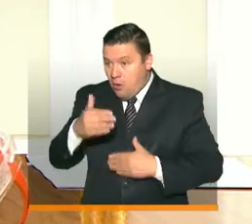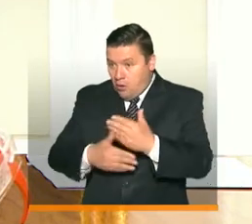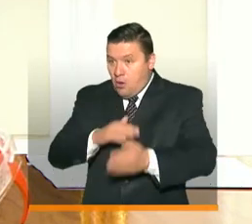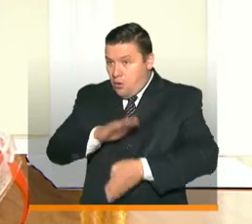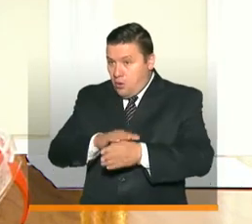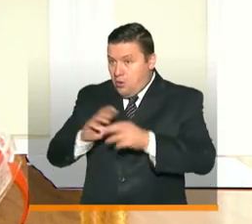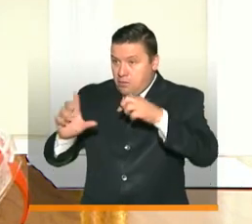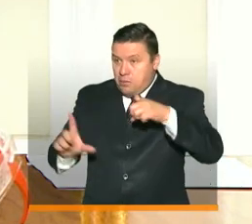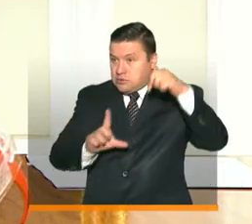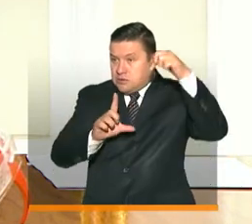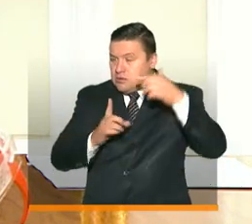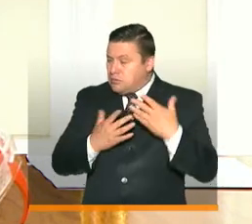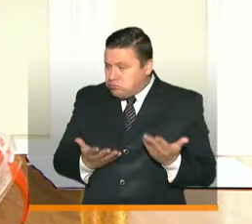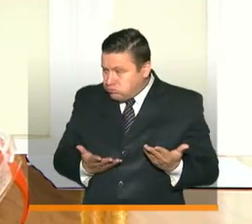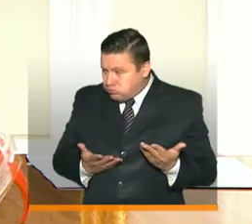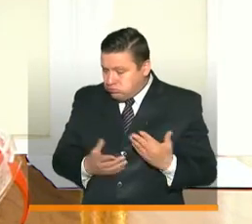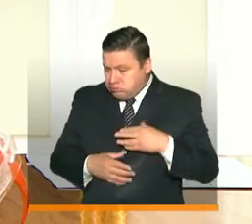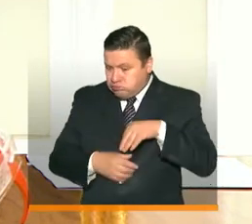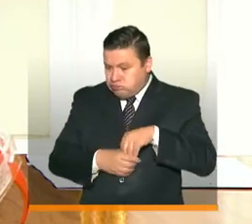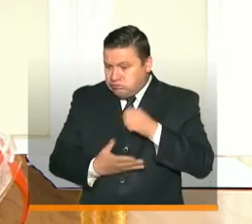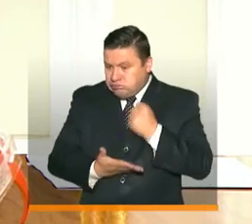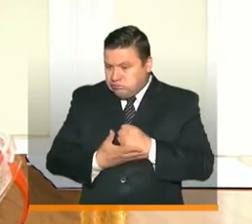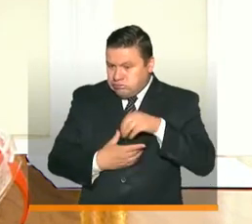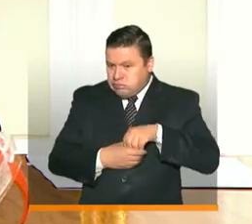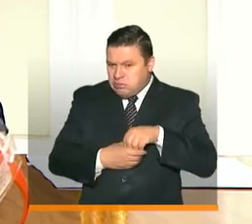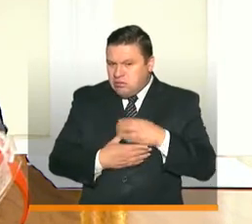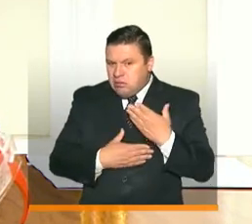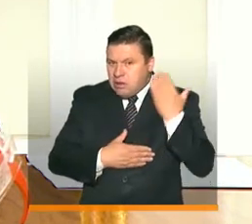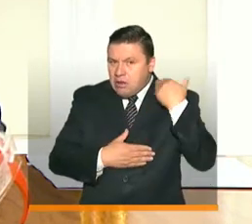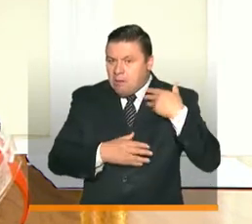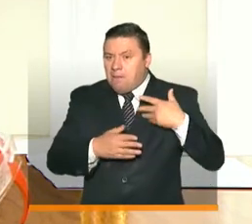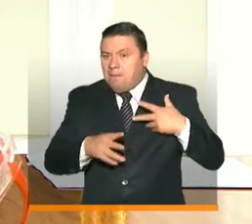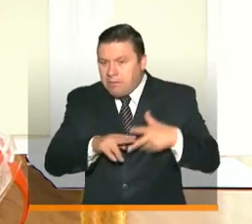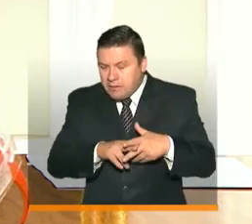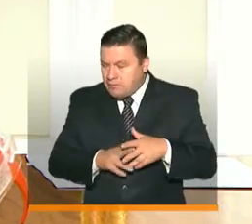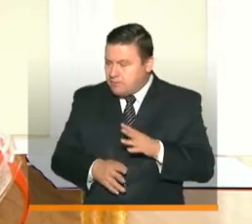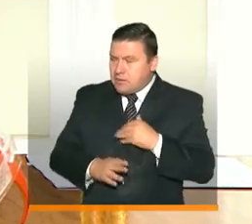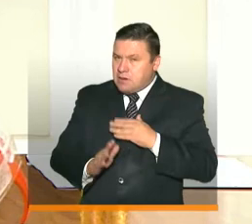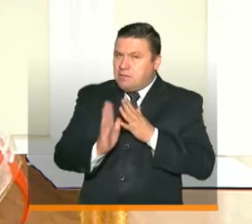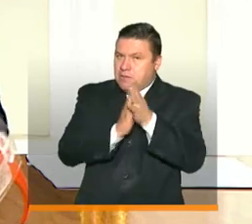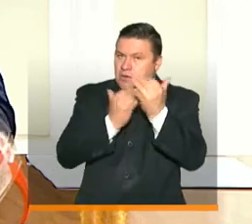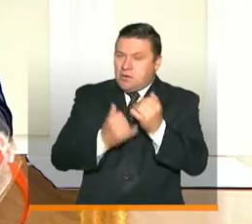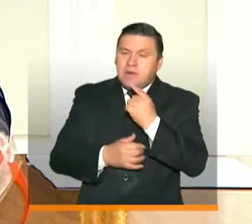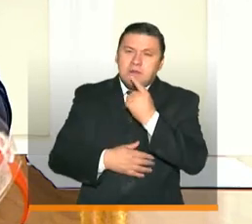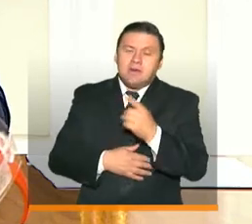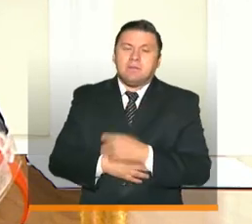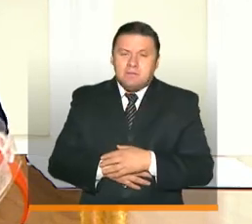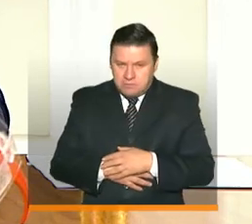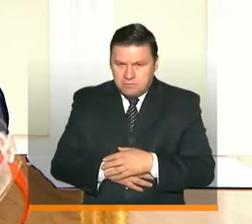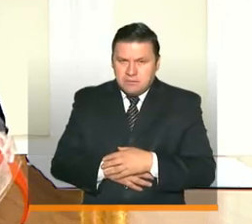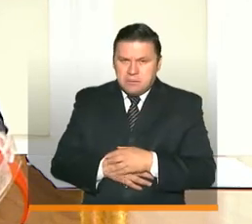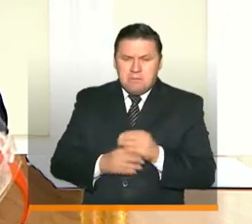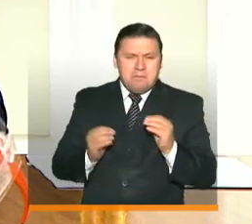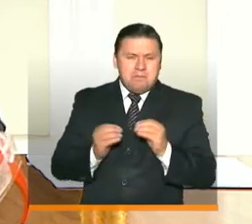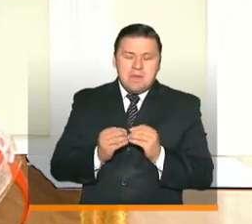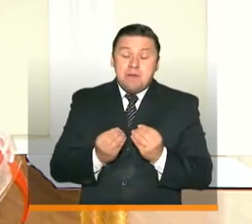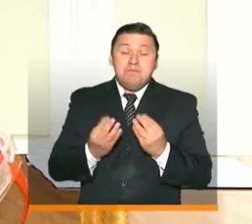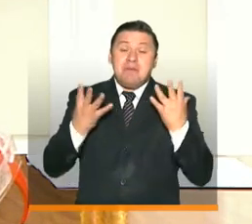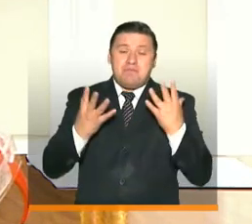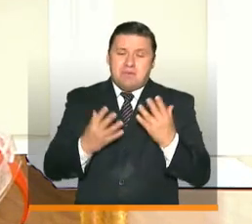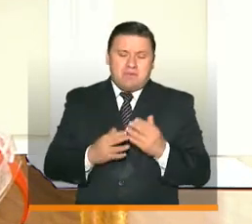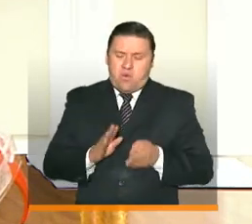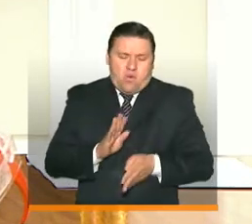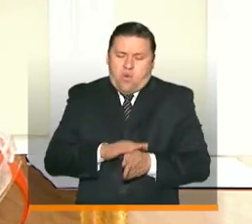marco de este aislamiento preventivo obligatorio? Y hoy quiero reafirmar el mensaje. Está más vivo que